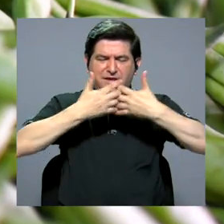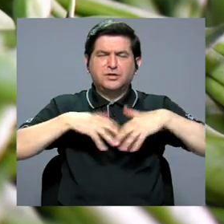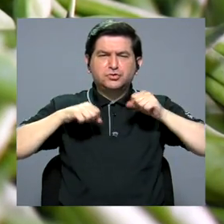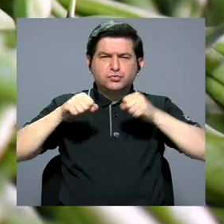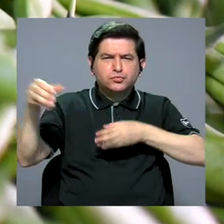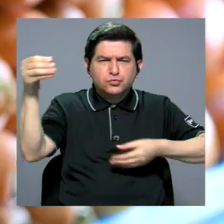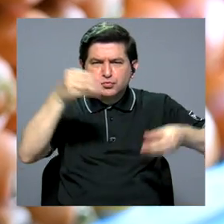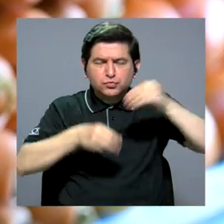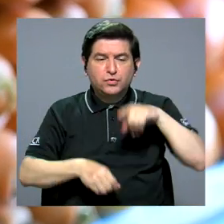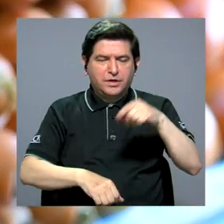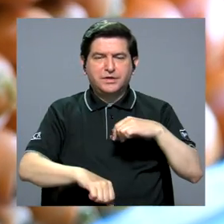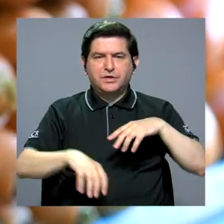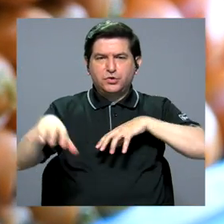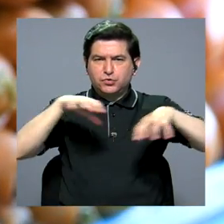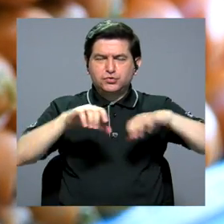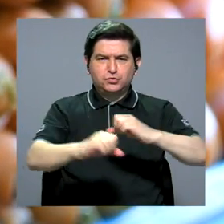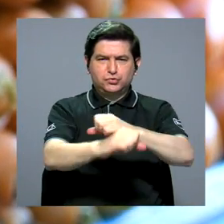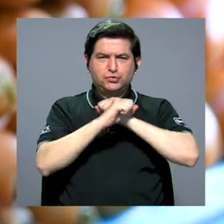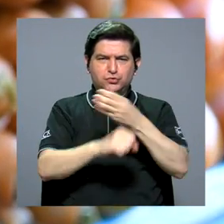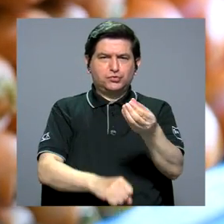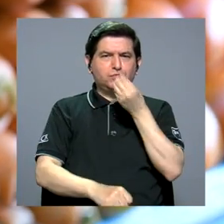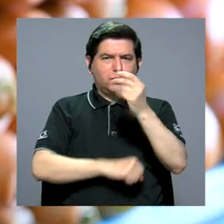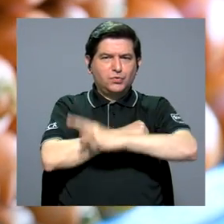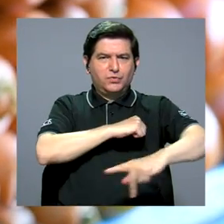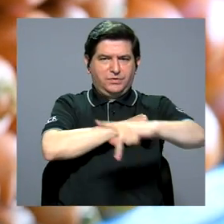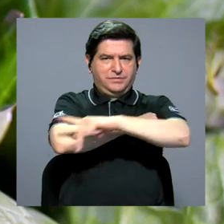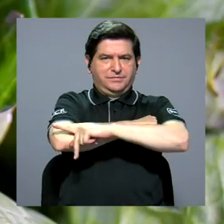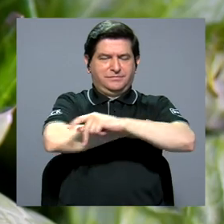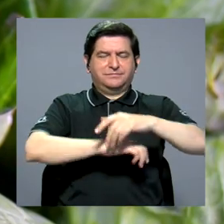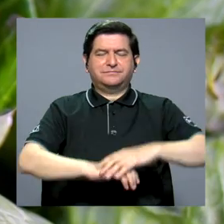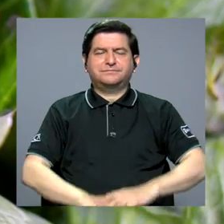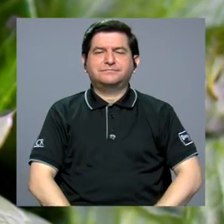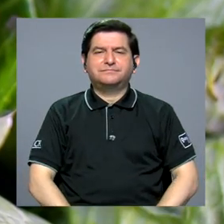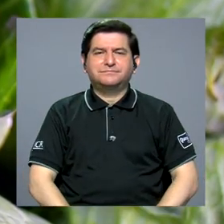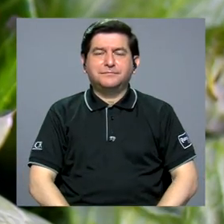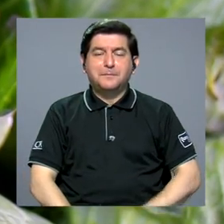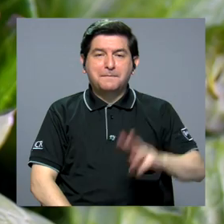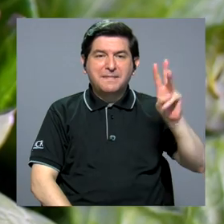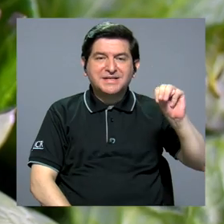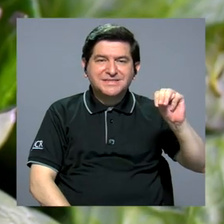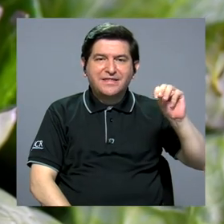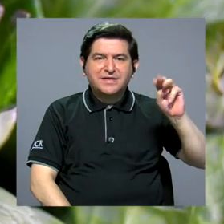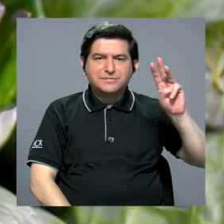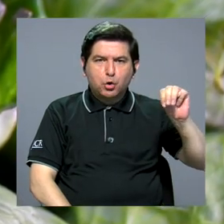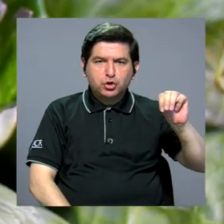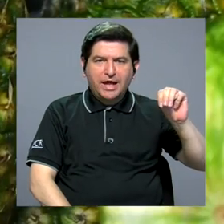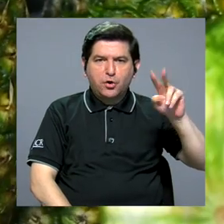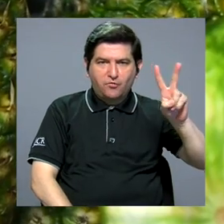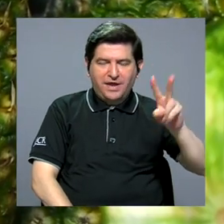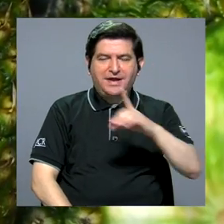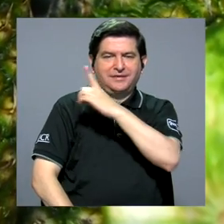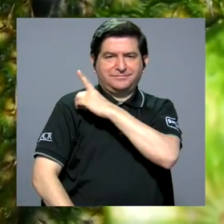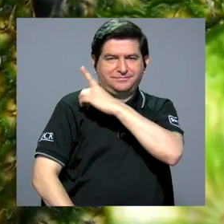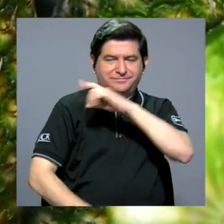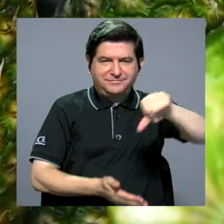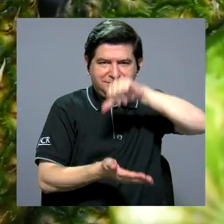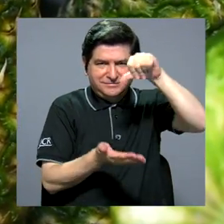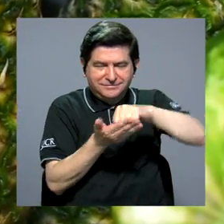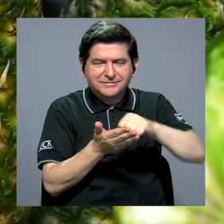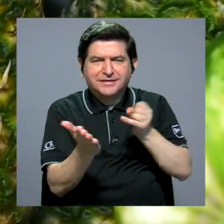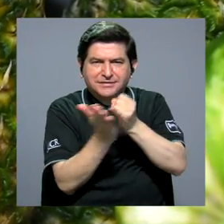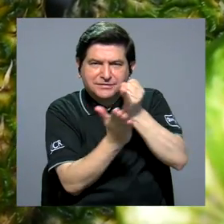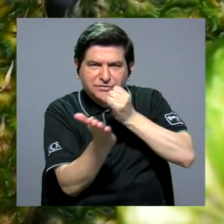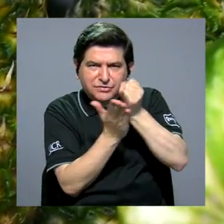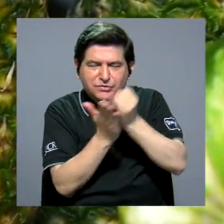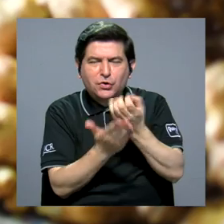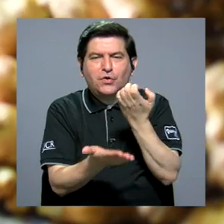de supermercados que son los que mueven la seguridad alimentaria del país. Mercedes Montero Vega, directora del Centro